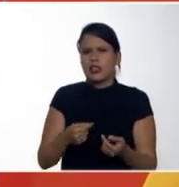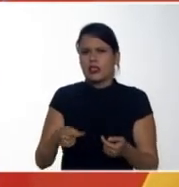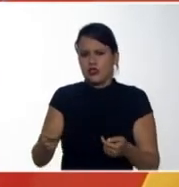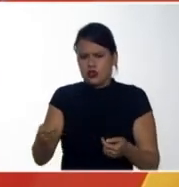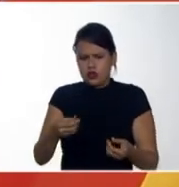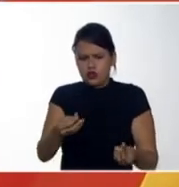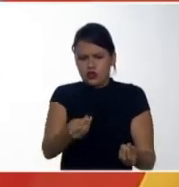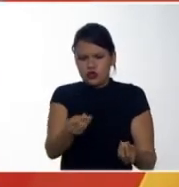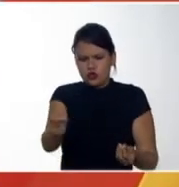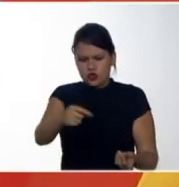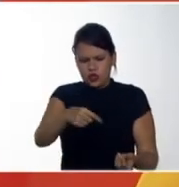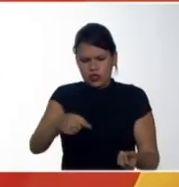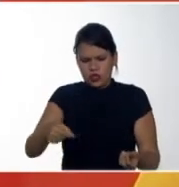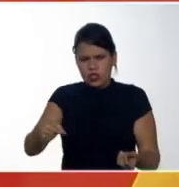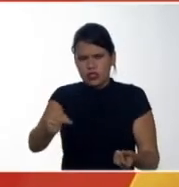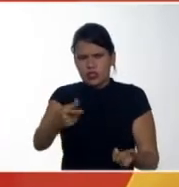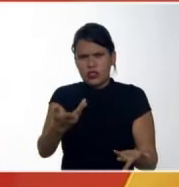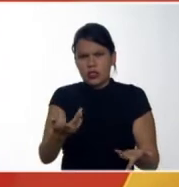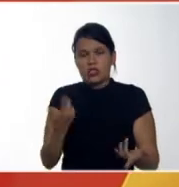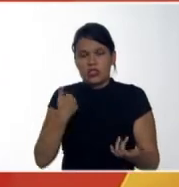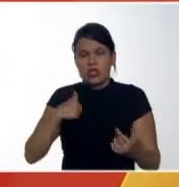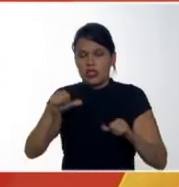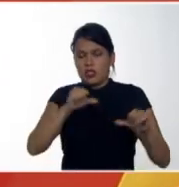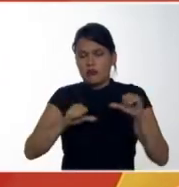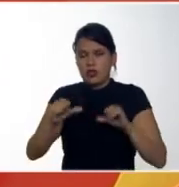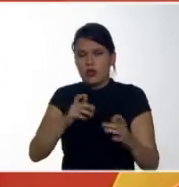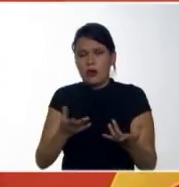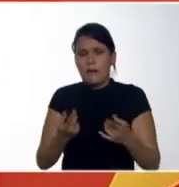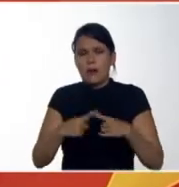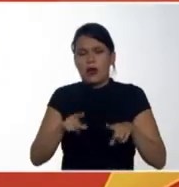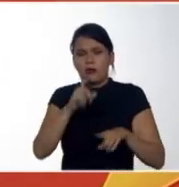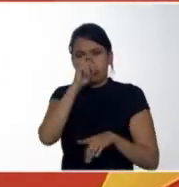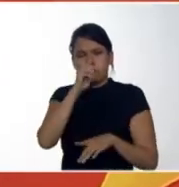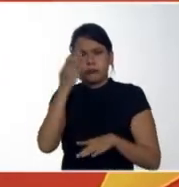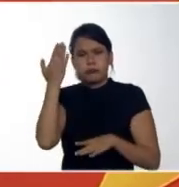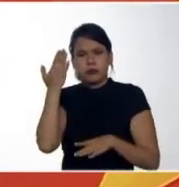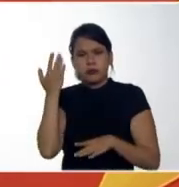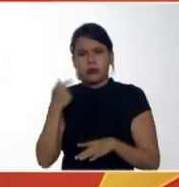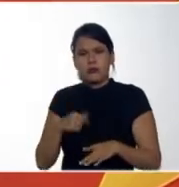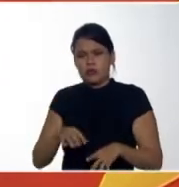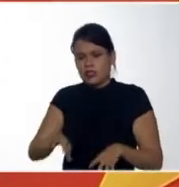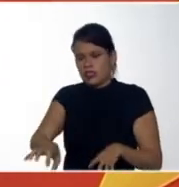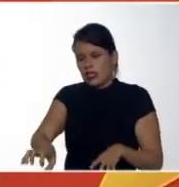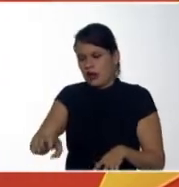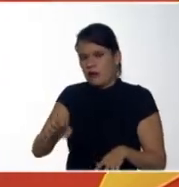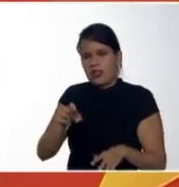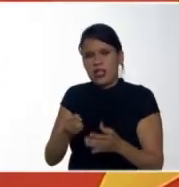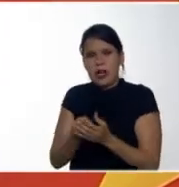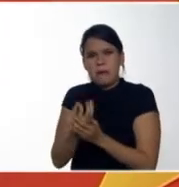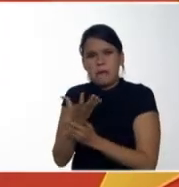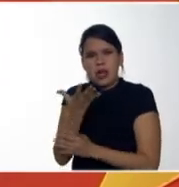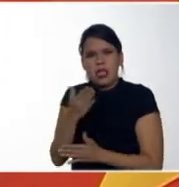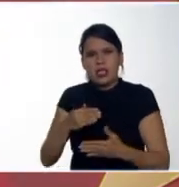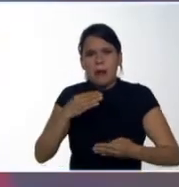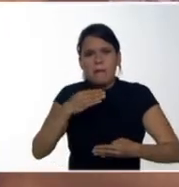condimentos hoy en día contienen algún que otro químico, pero en la época eran extraídos de las plantas directamente